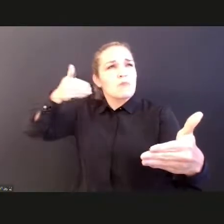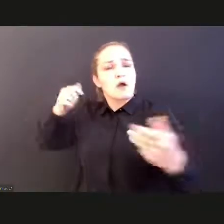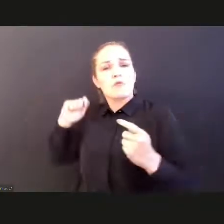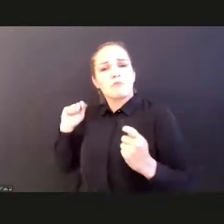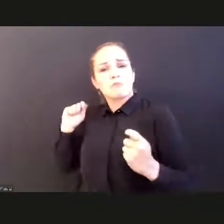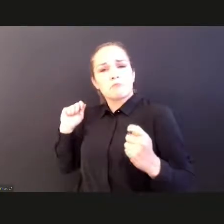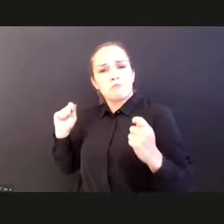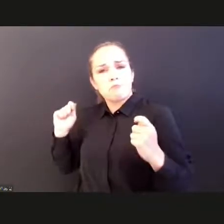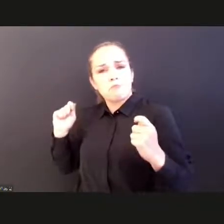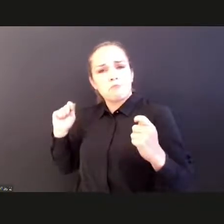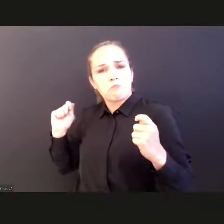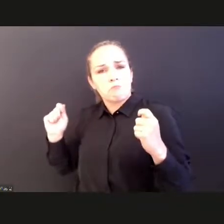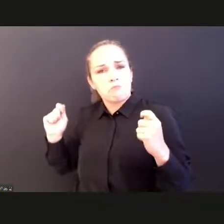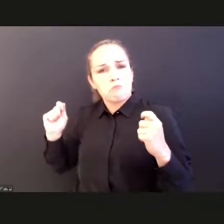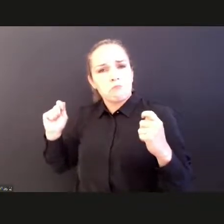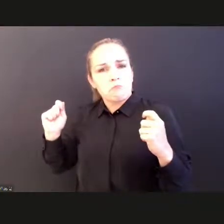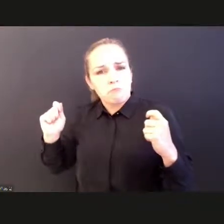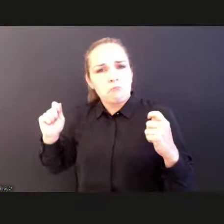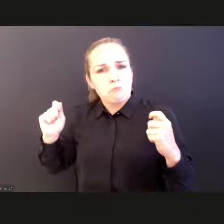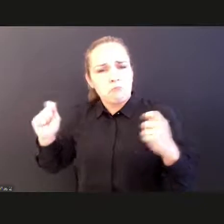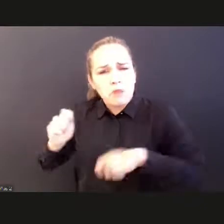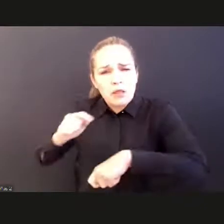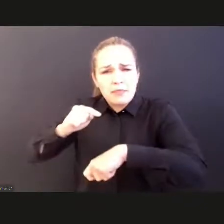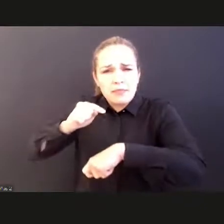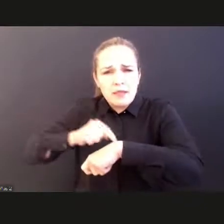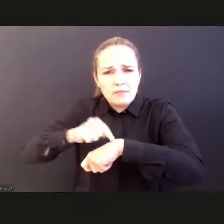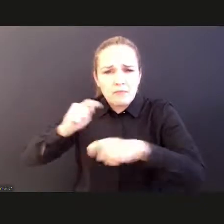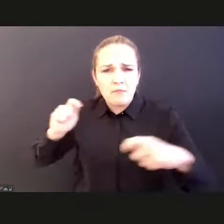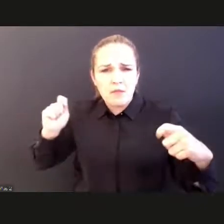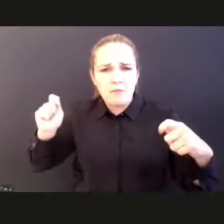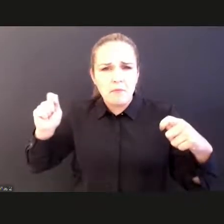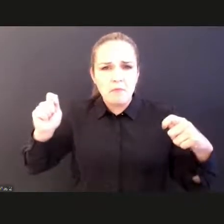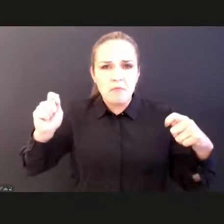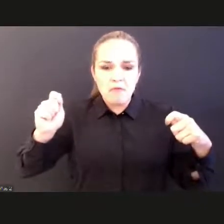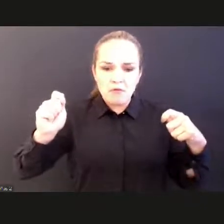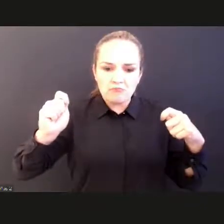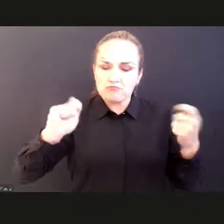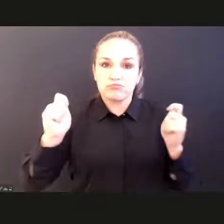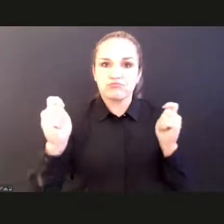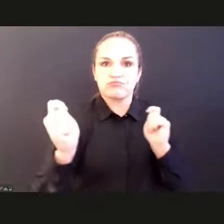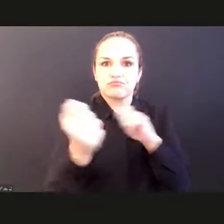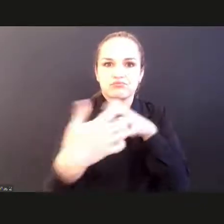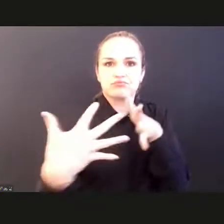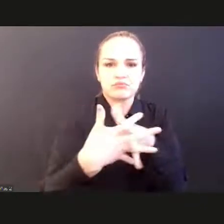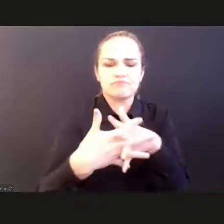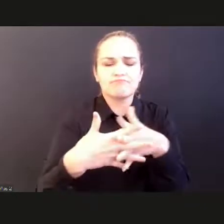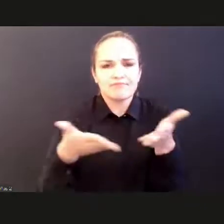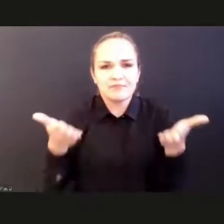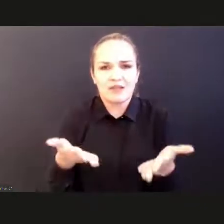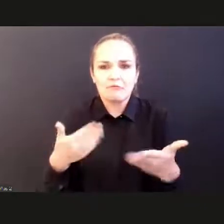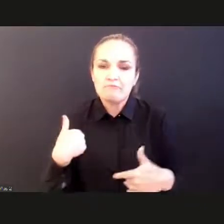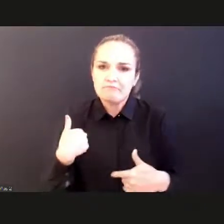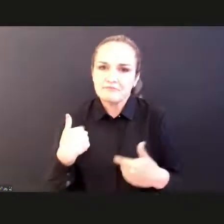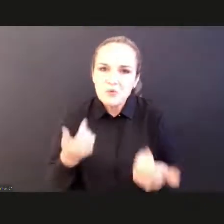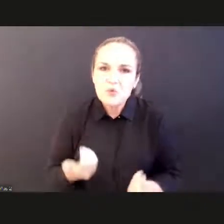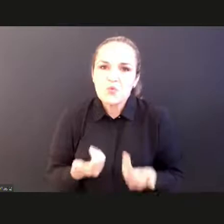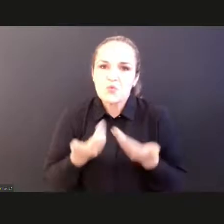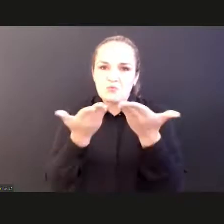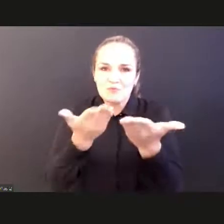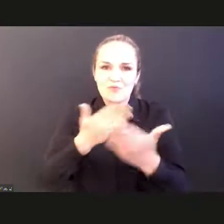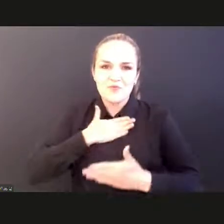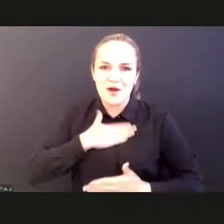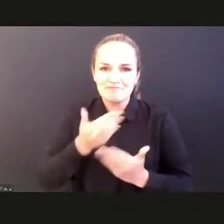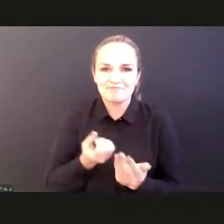y yo espero que tenemos una muy interesante discusión. Los panelistas están